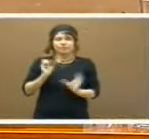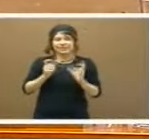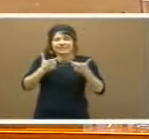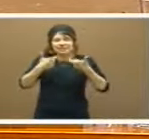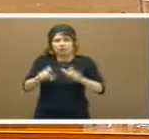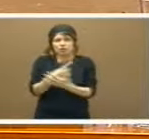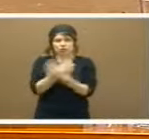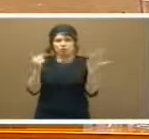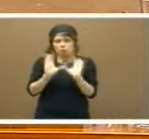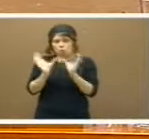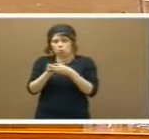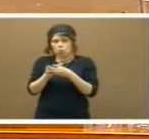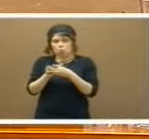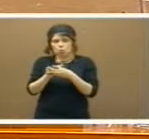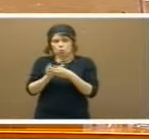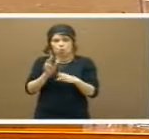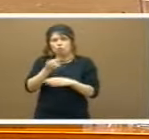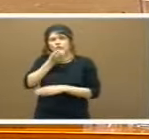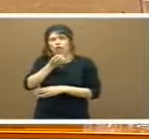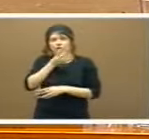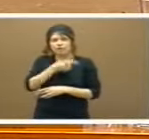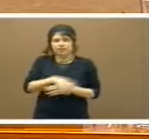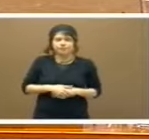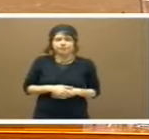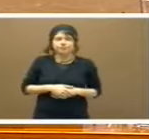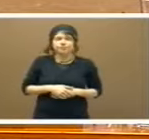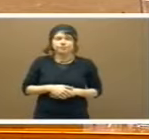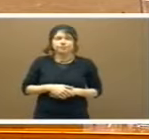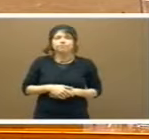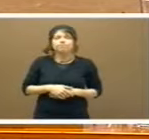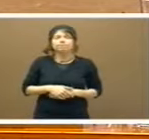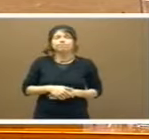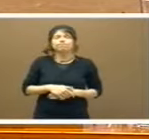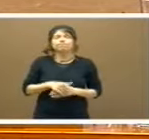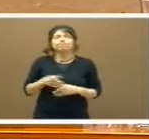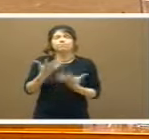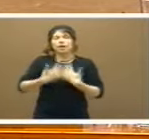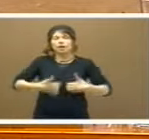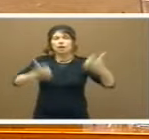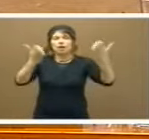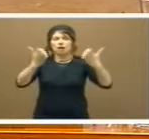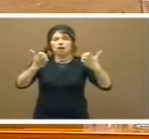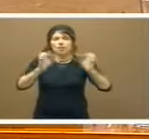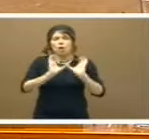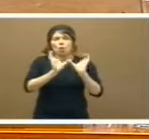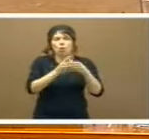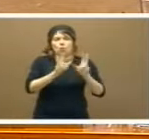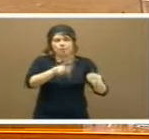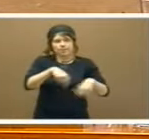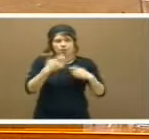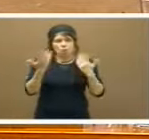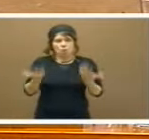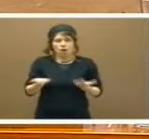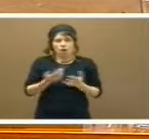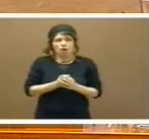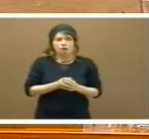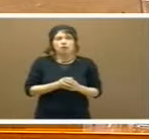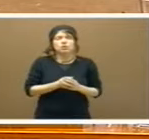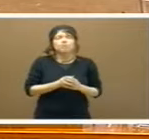sección 16 por el Grupo Parlamentario Socialista. Someto a la consideración de la Cámara el siguiente grupo de enmiendas.